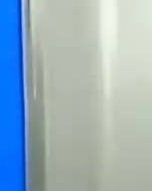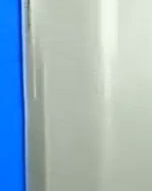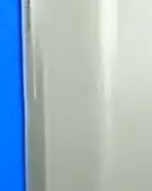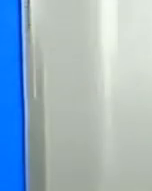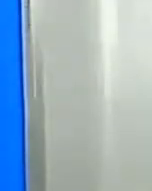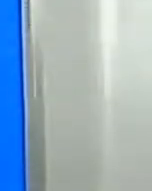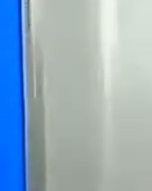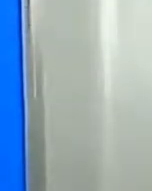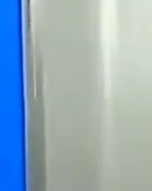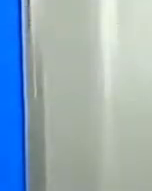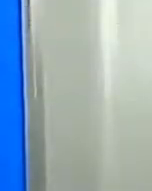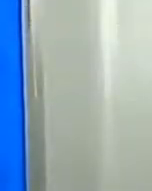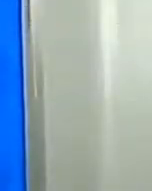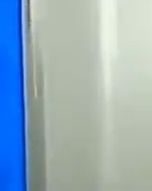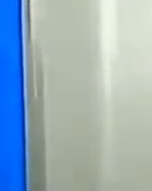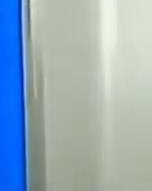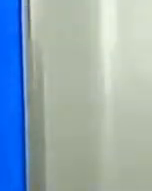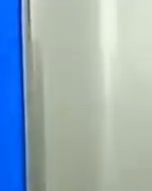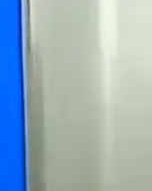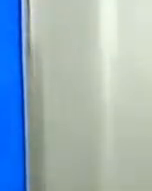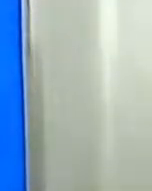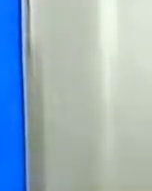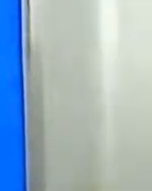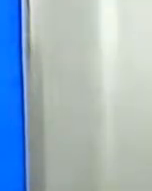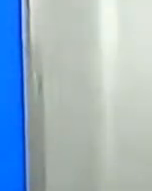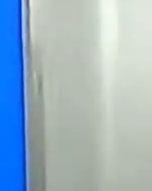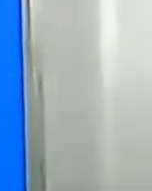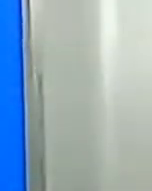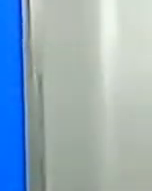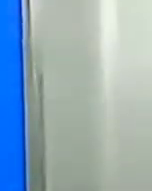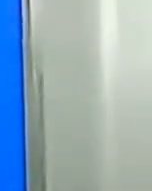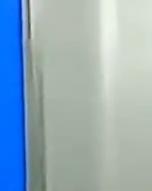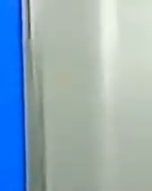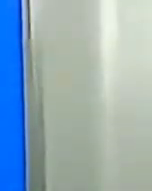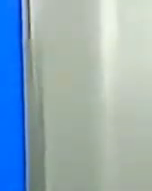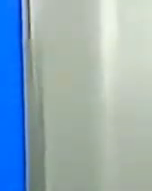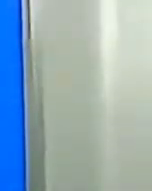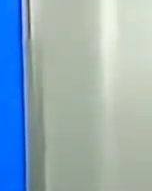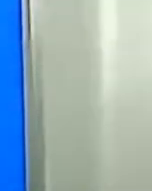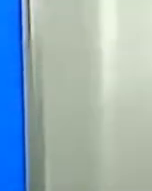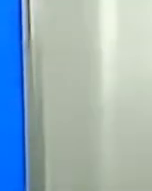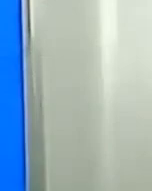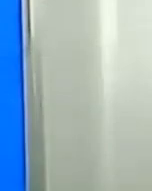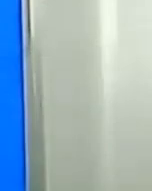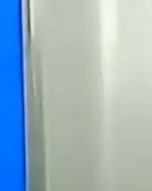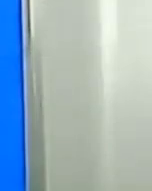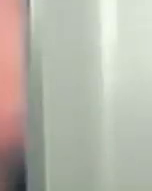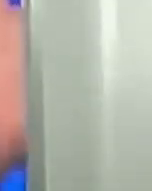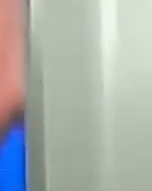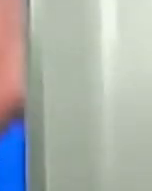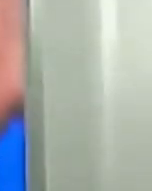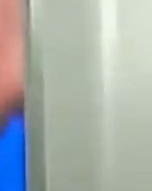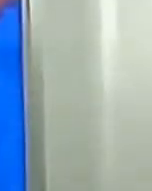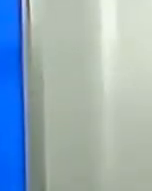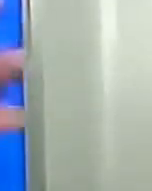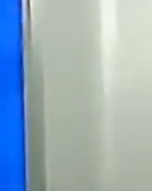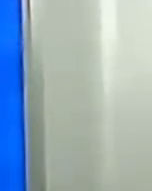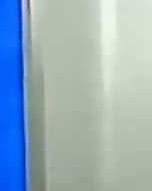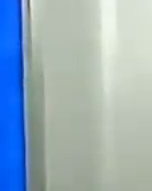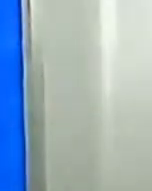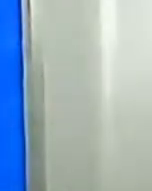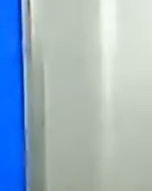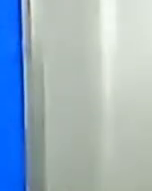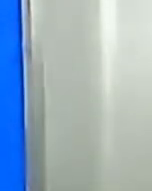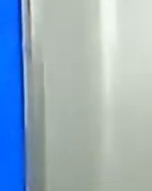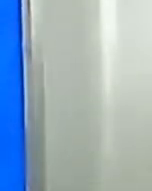vial, sin duda alguna, pero sobre todo fomentando por primera vez una provincia productiva y solidaria, construyendo, ahora